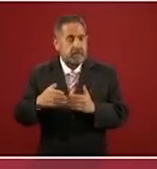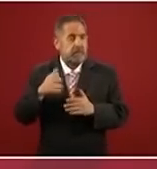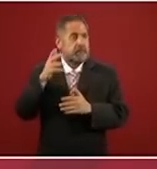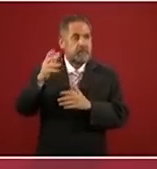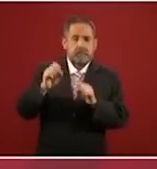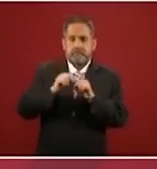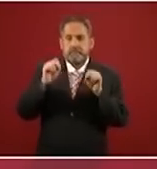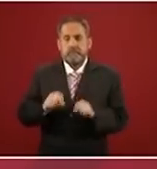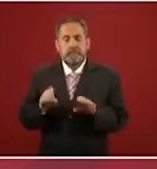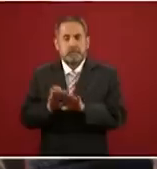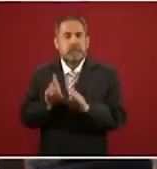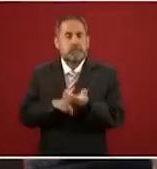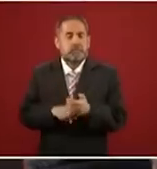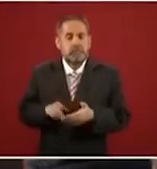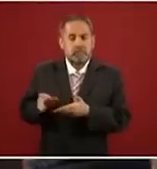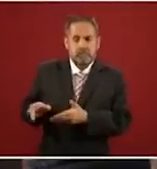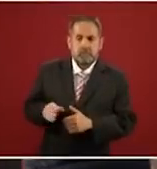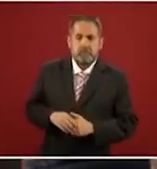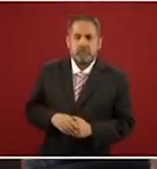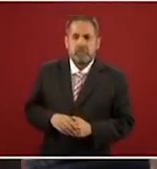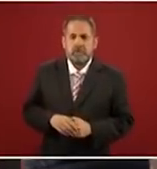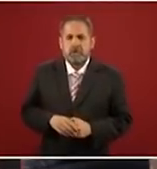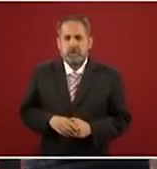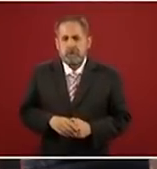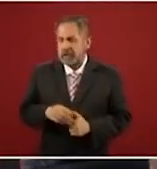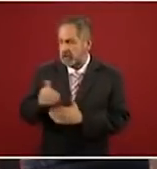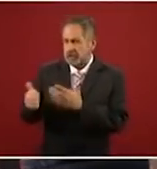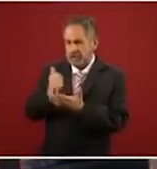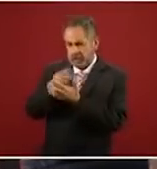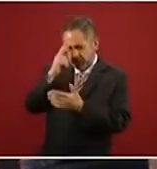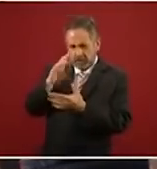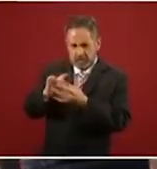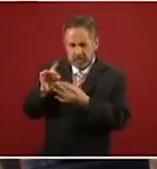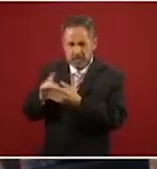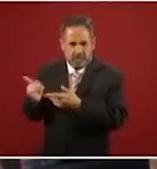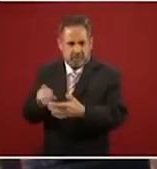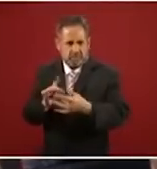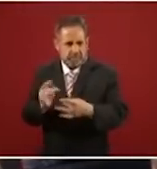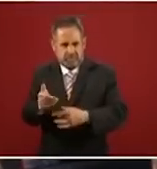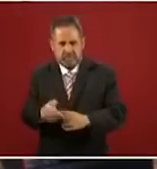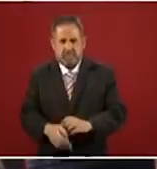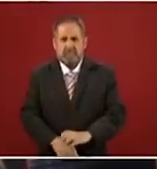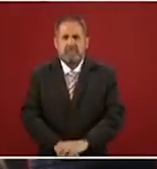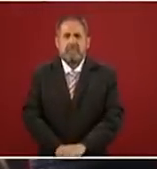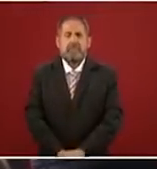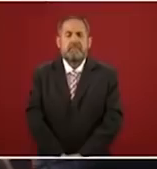en el caso de la ciudad de mexico pueden explicar